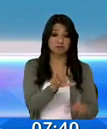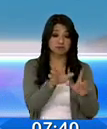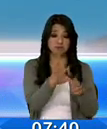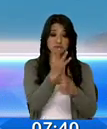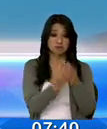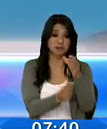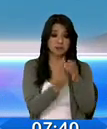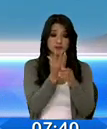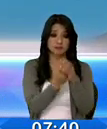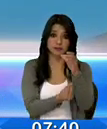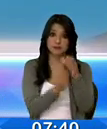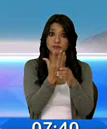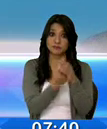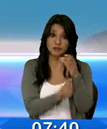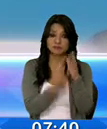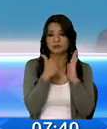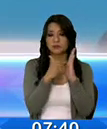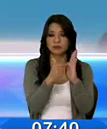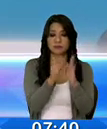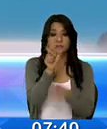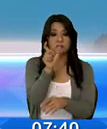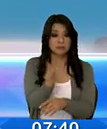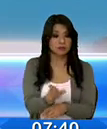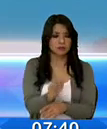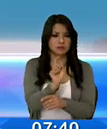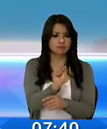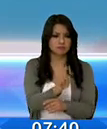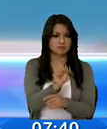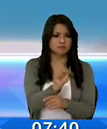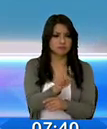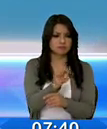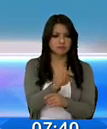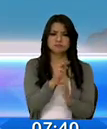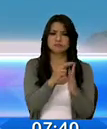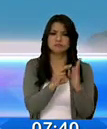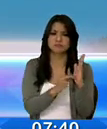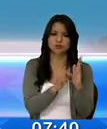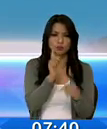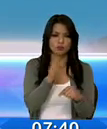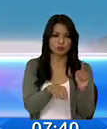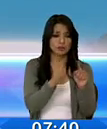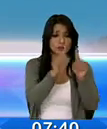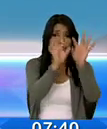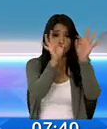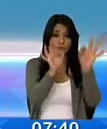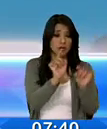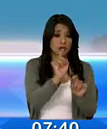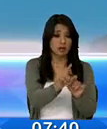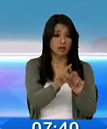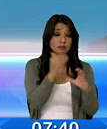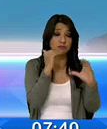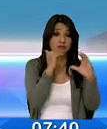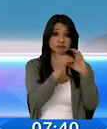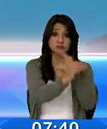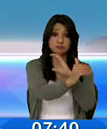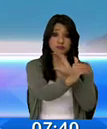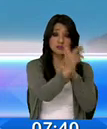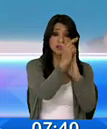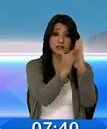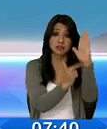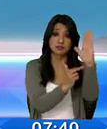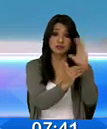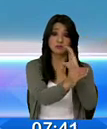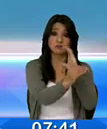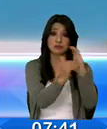fallas. Fallas como, por ejemplo, que las personas en lo que entraban no podían registrarse o cuando llenaban el formulario enviaban el registro, la